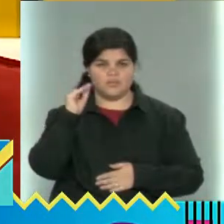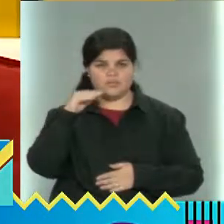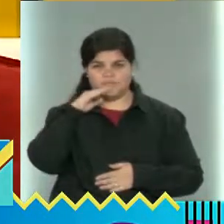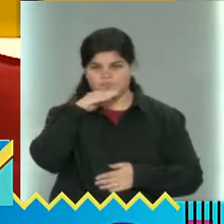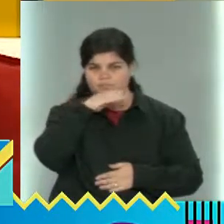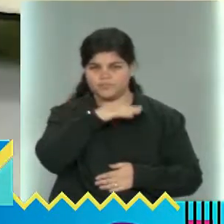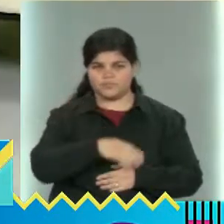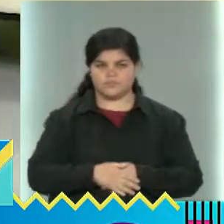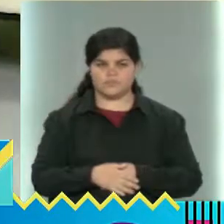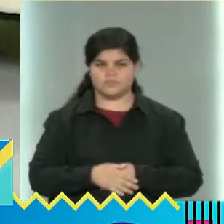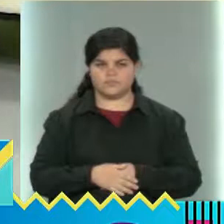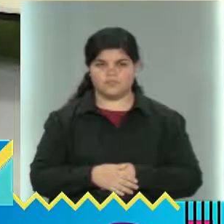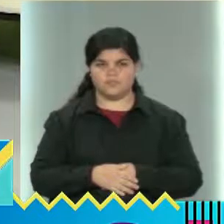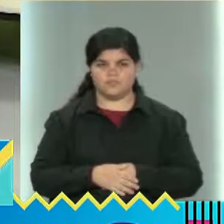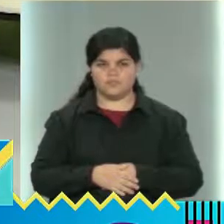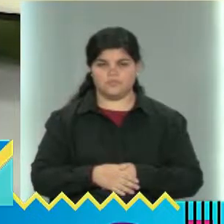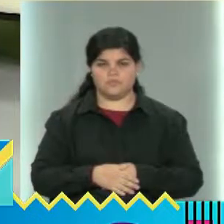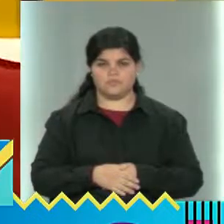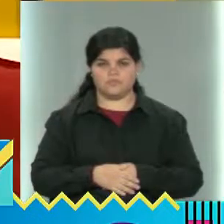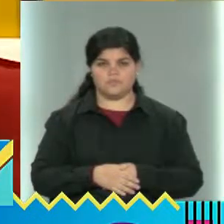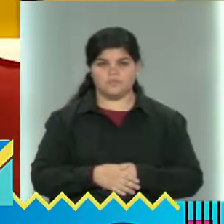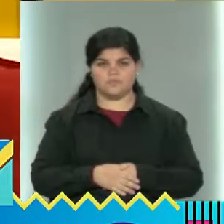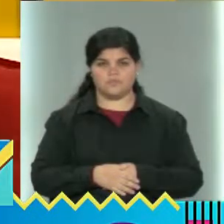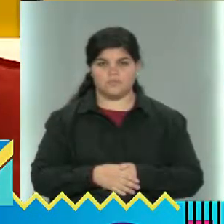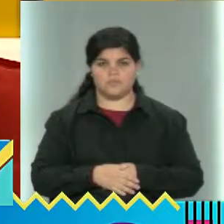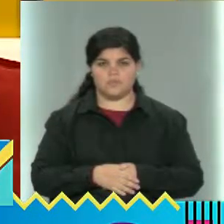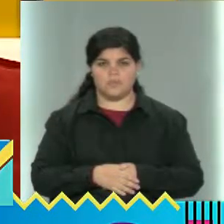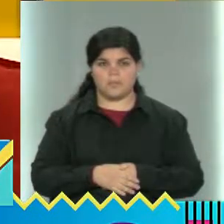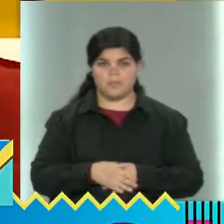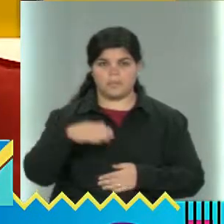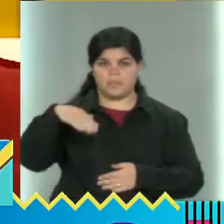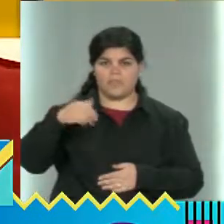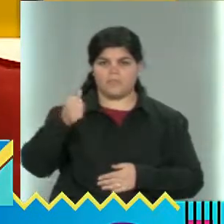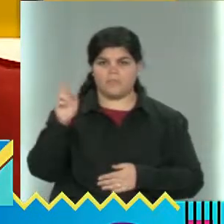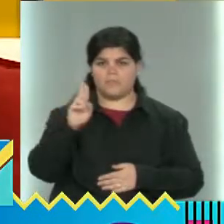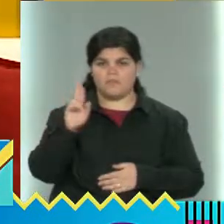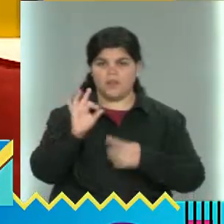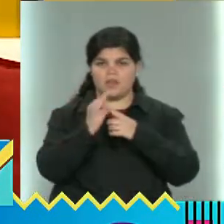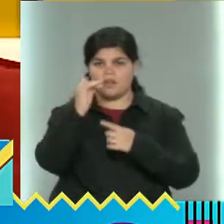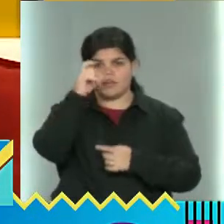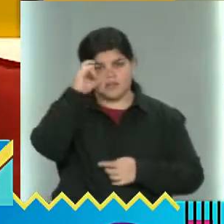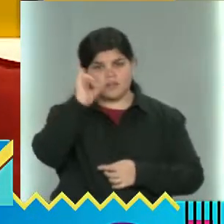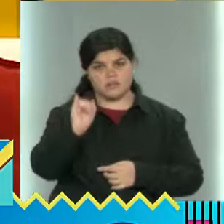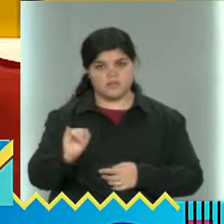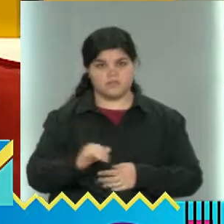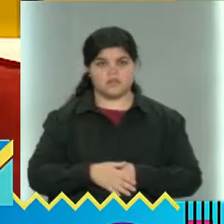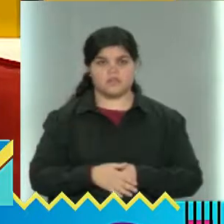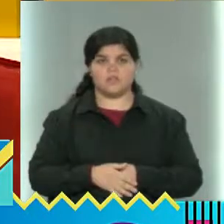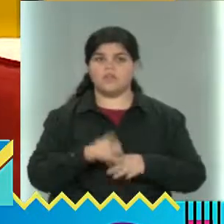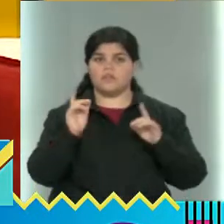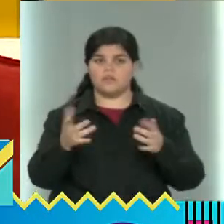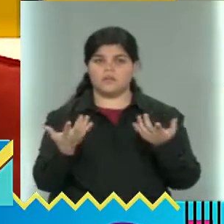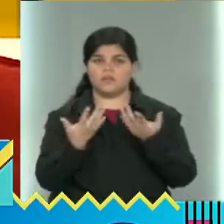Márquez. Fabricio Márquez, muy linda obra, muy buena obra. Y bueno, también está eso, que está ligado al